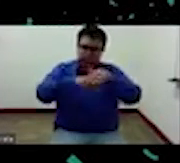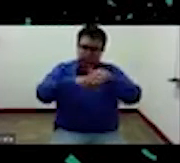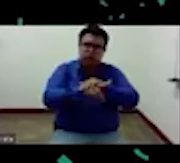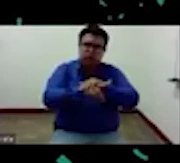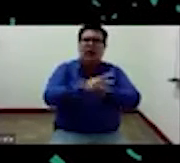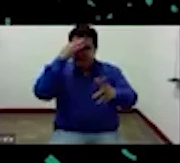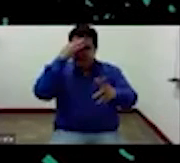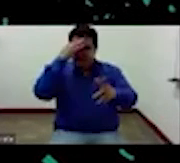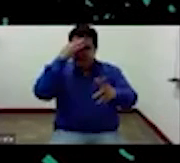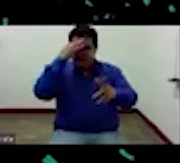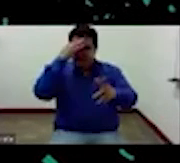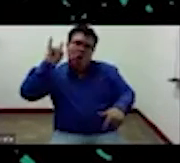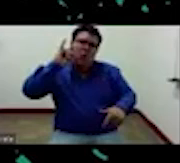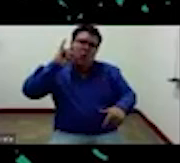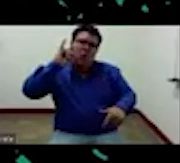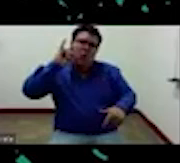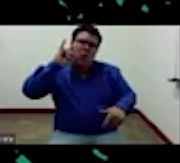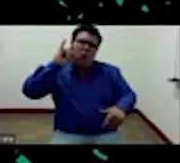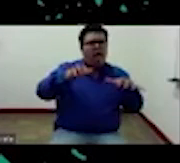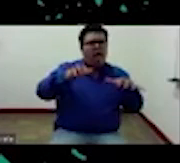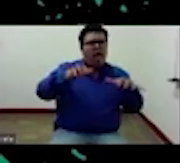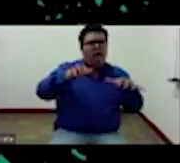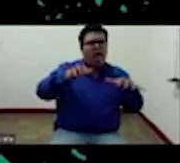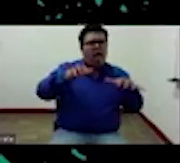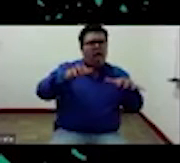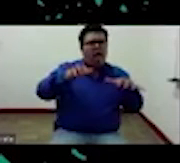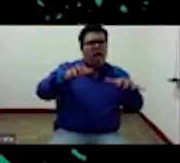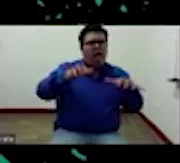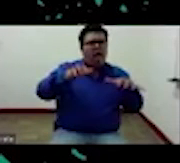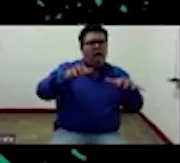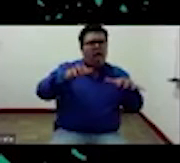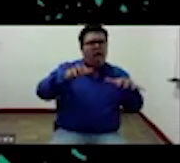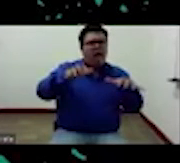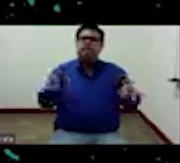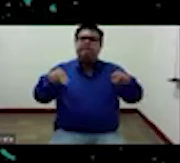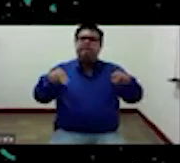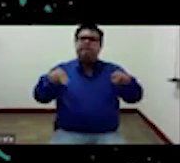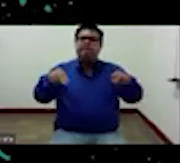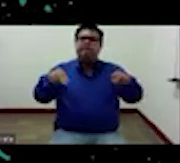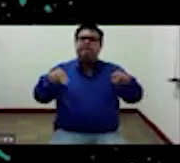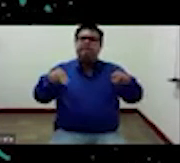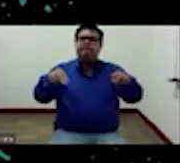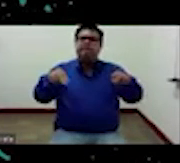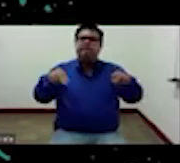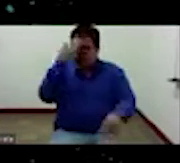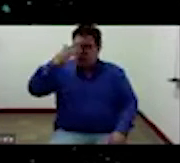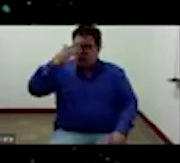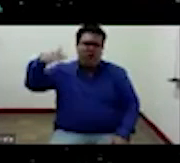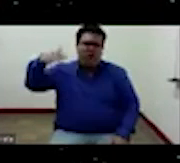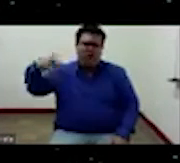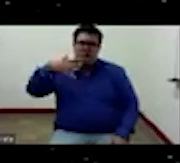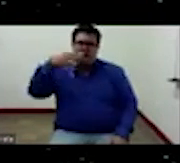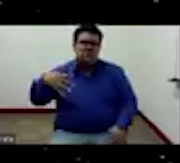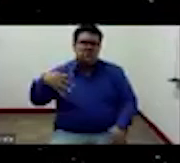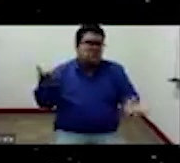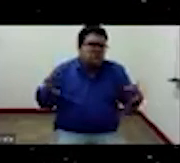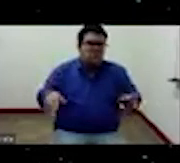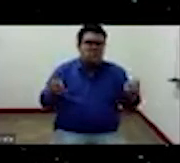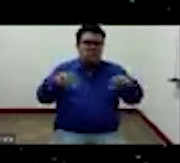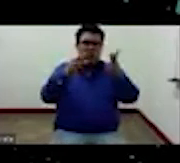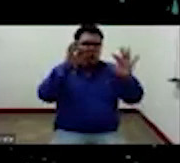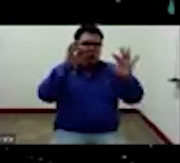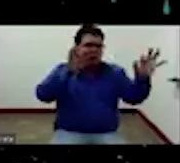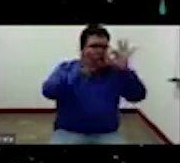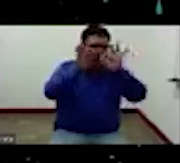Entonces, estos son residuos del antiguo palacio. Era un palacio que era un palacio oreja y un palacio ojos. O